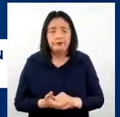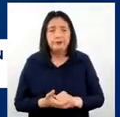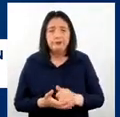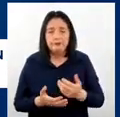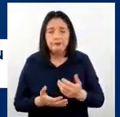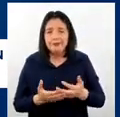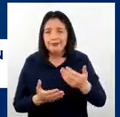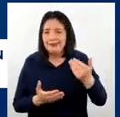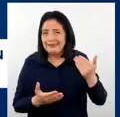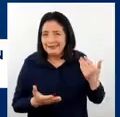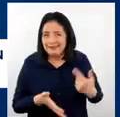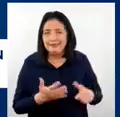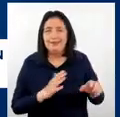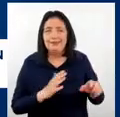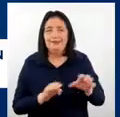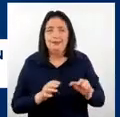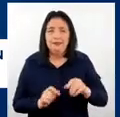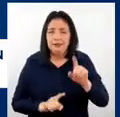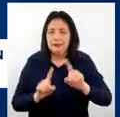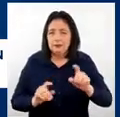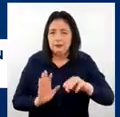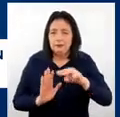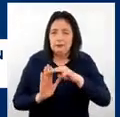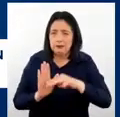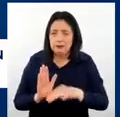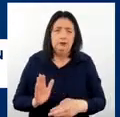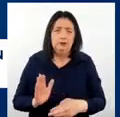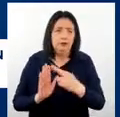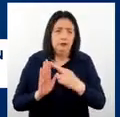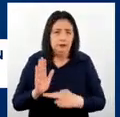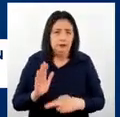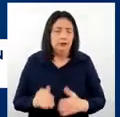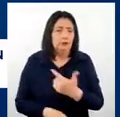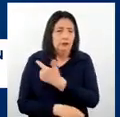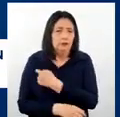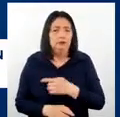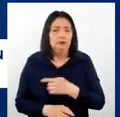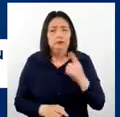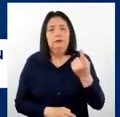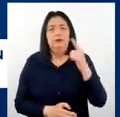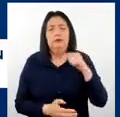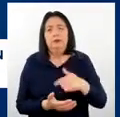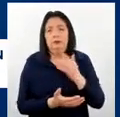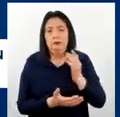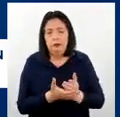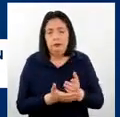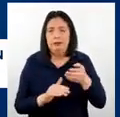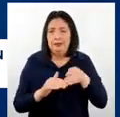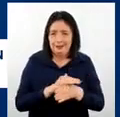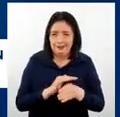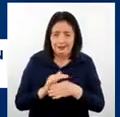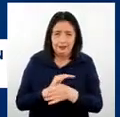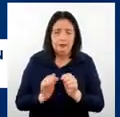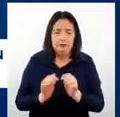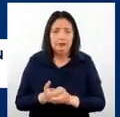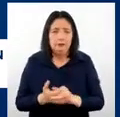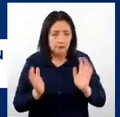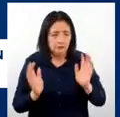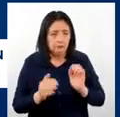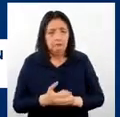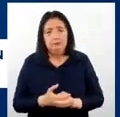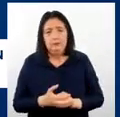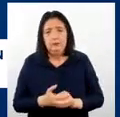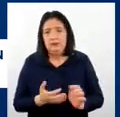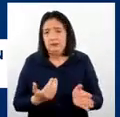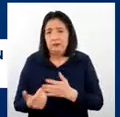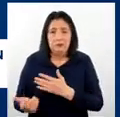de establecer algunas medidas o requisitos para la vacunación, se debe resolver el problema de acceso, ¿no? O sea, Claro. si no